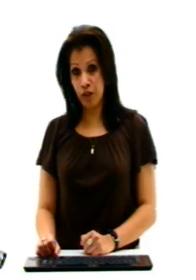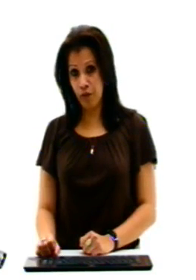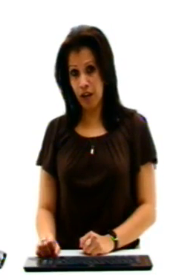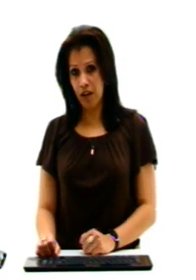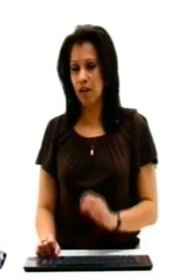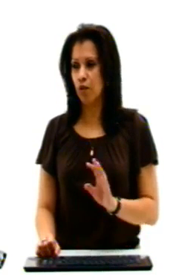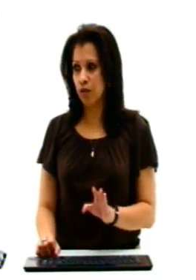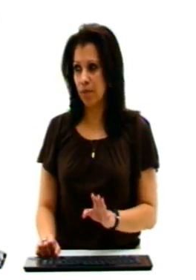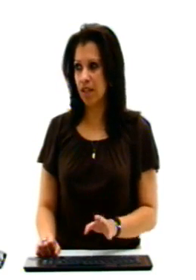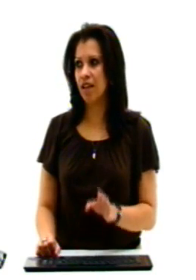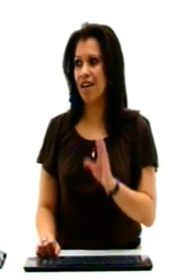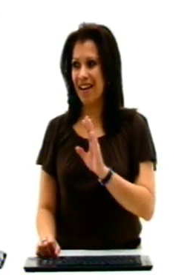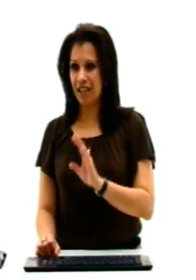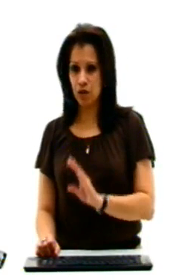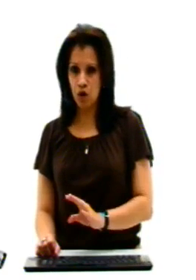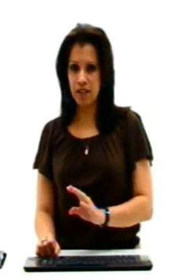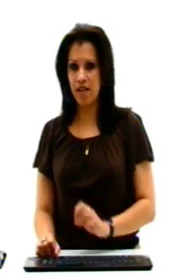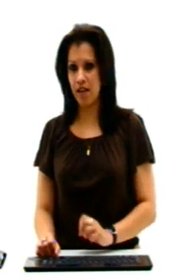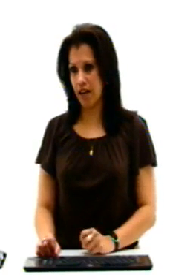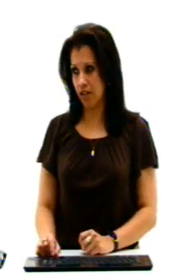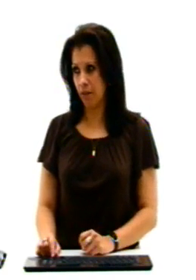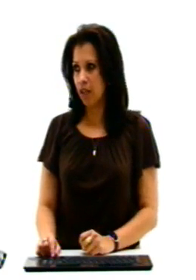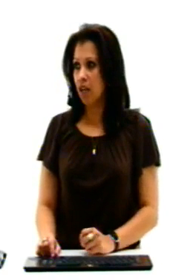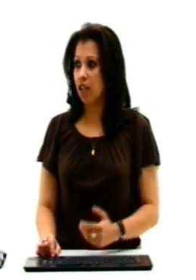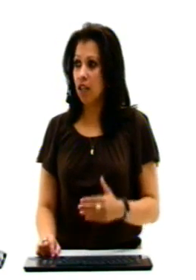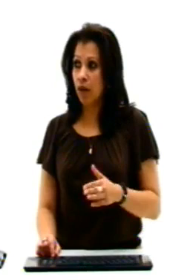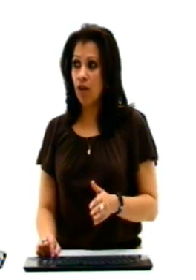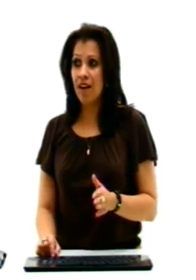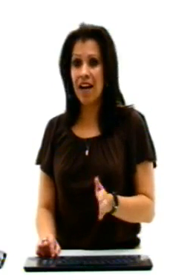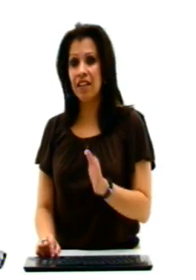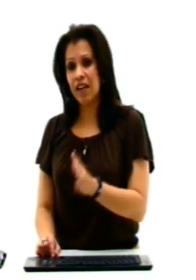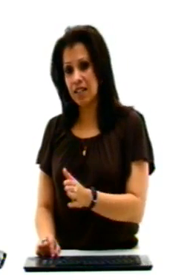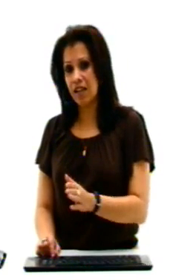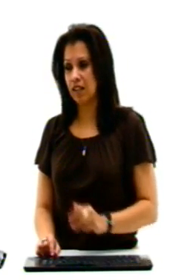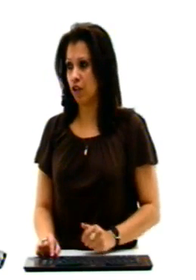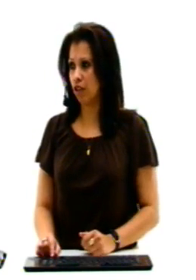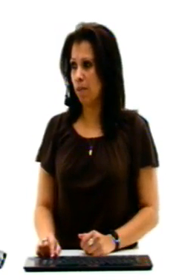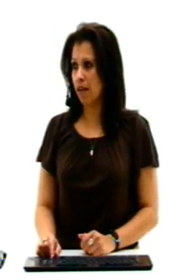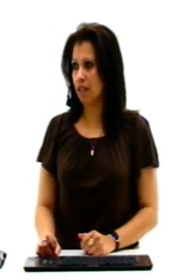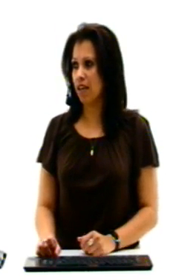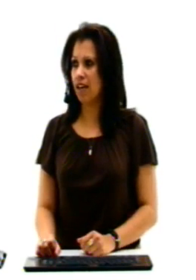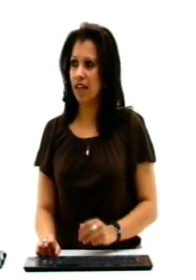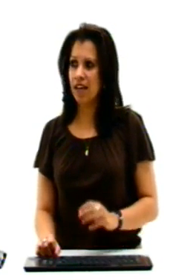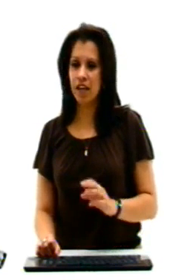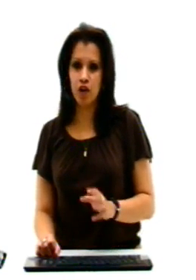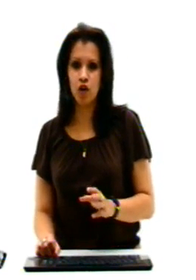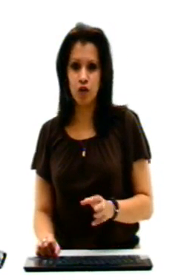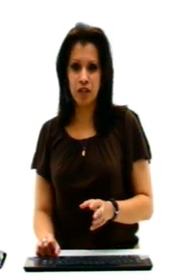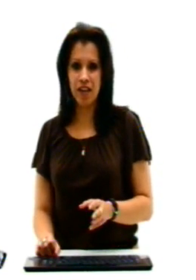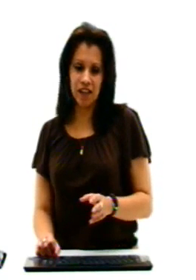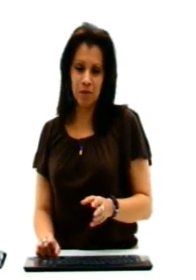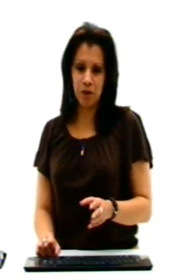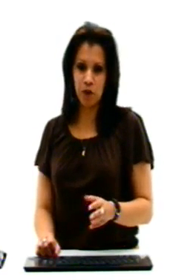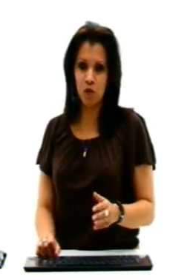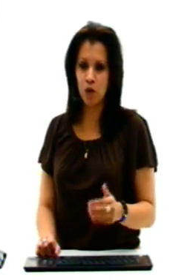Y dónde fue justamente en las costas del Caribe y luego van a adentrarse al interior del país en aquella región